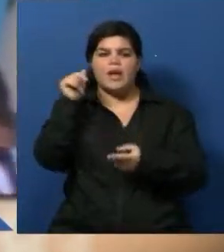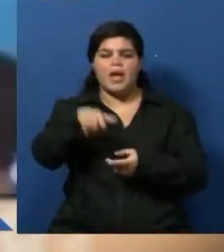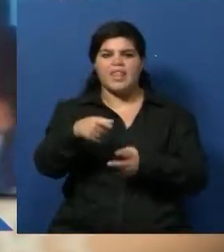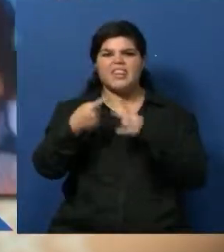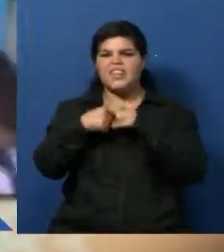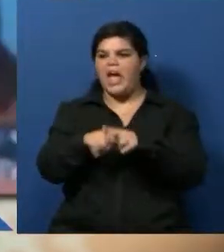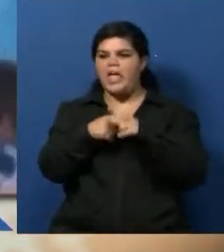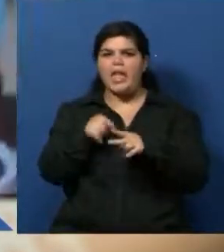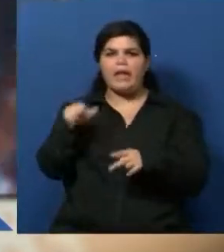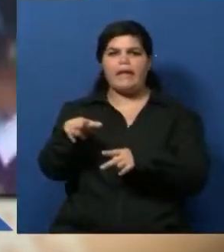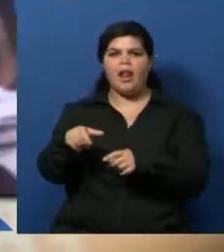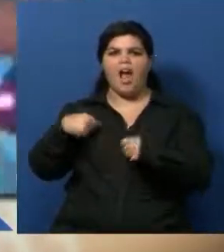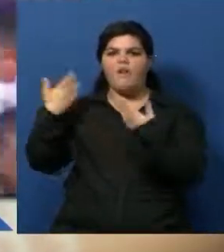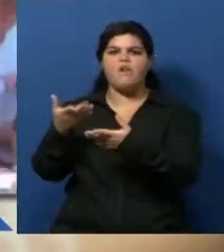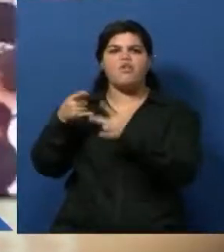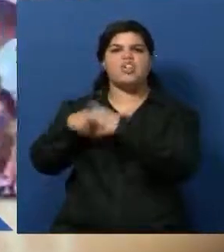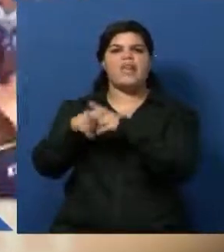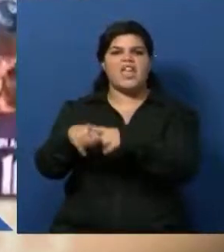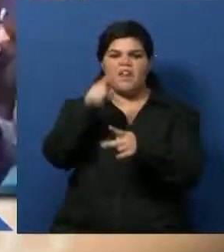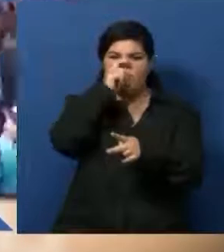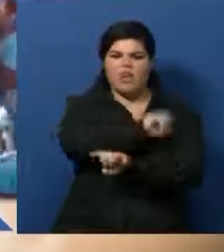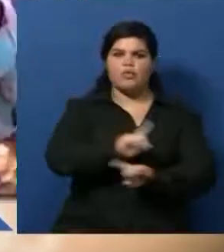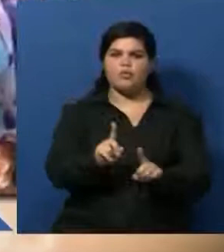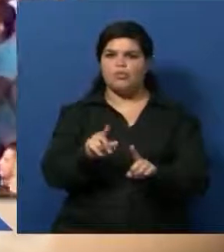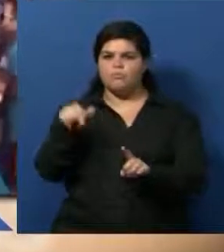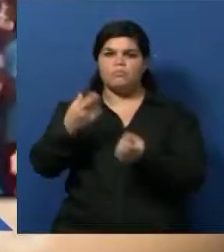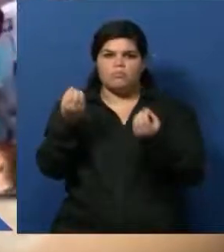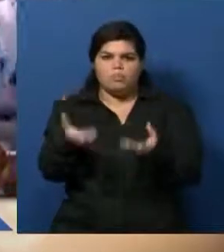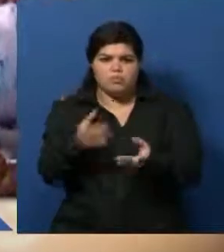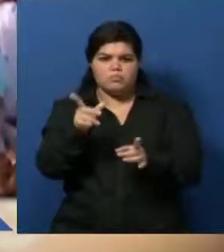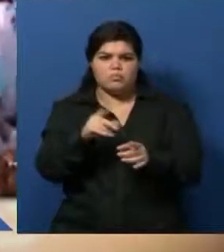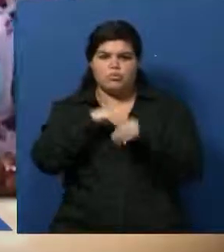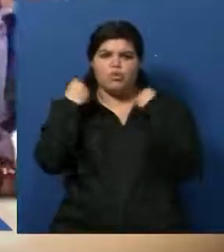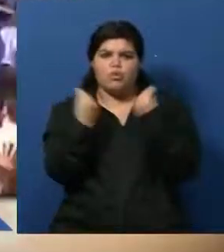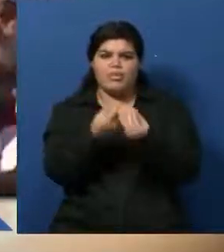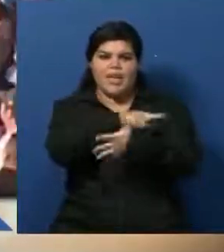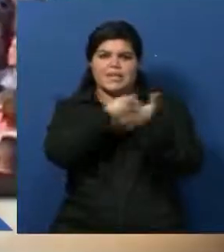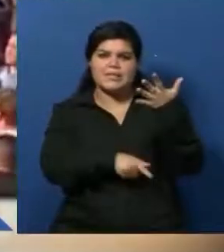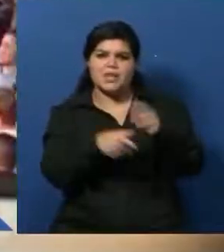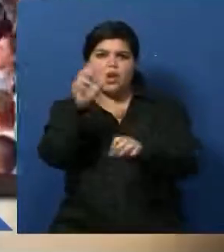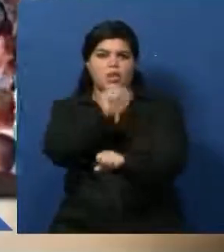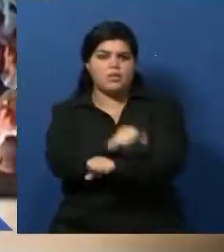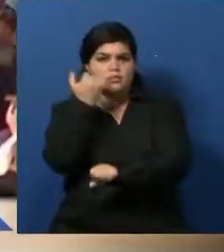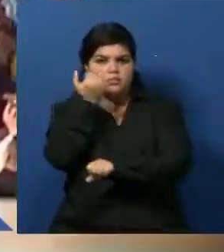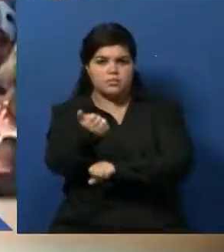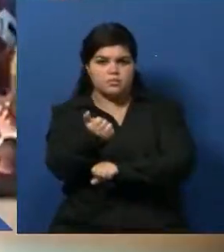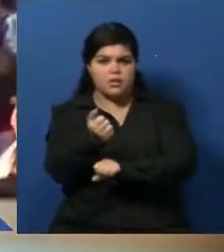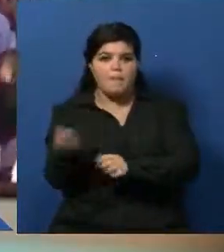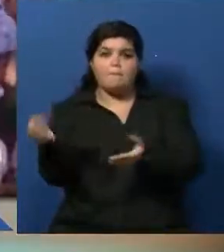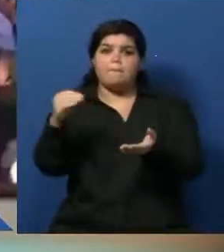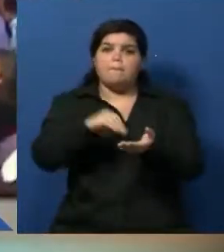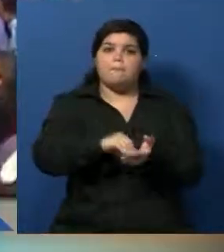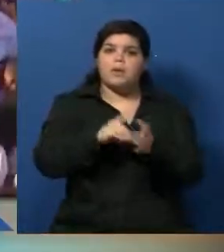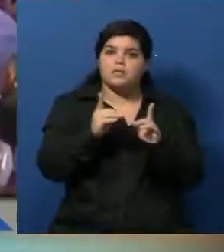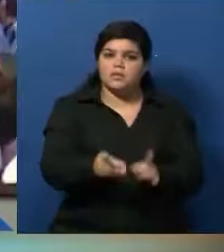comenzaron a pegarle por ese solo hecho, también están detenidos, ya son 5 las personas detenidas. A esto hay que agregarle que